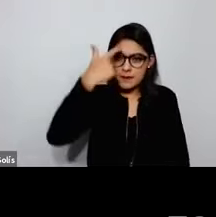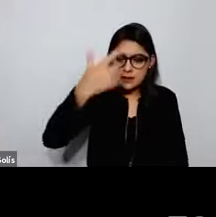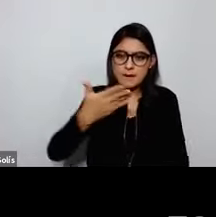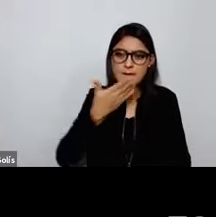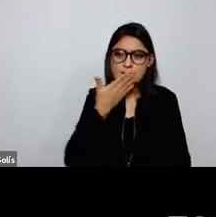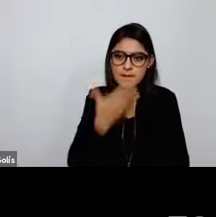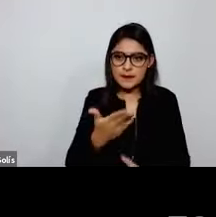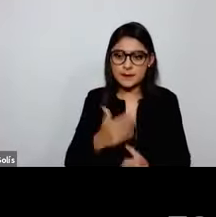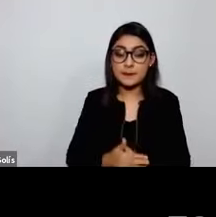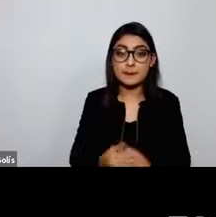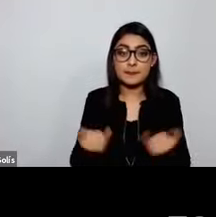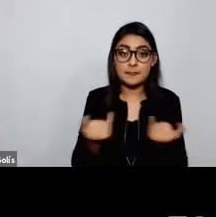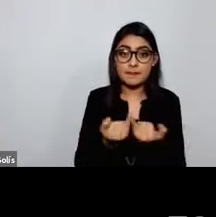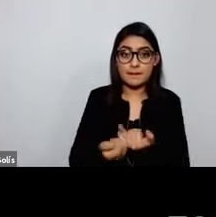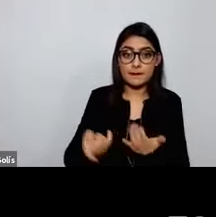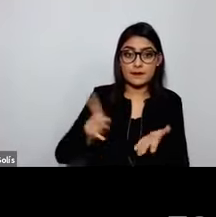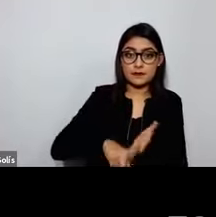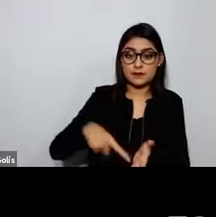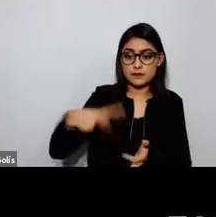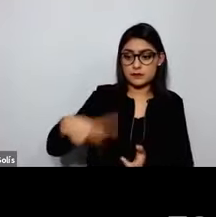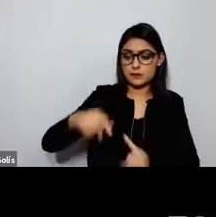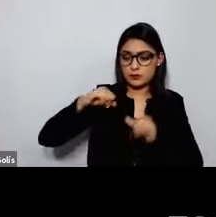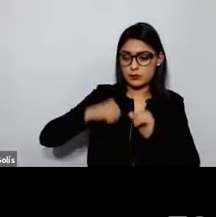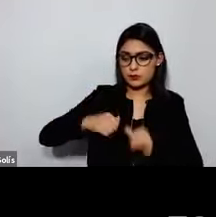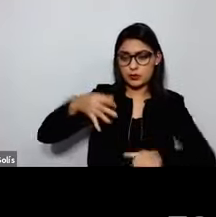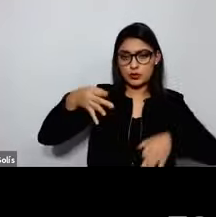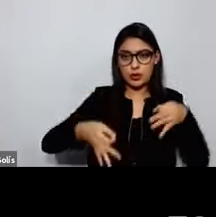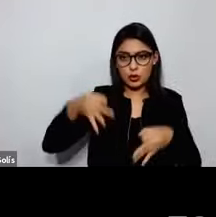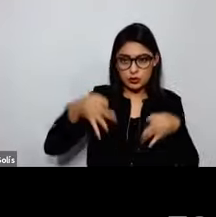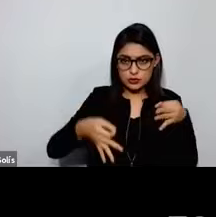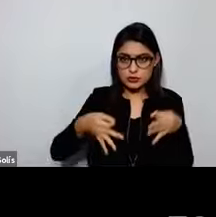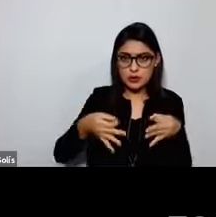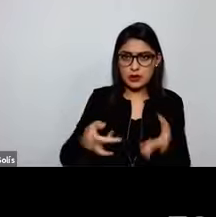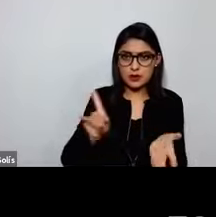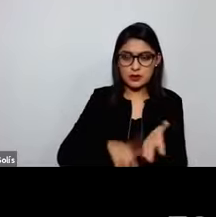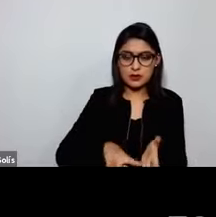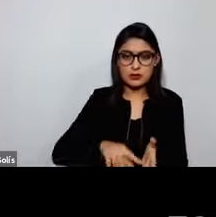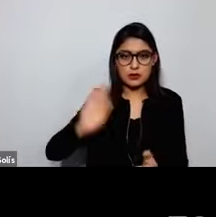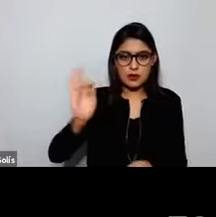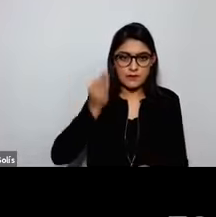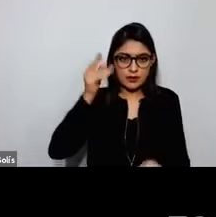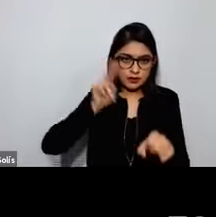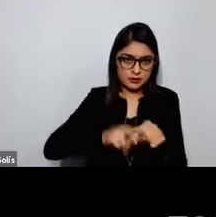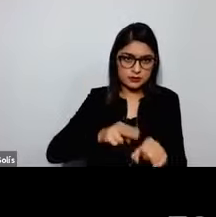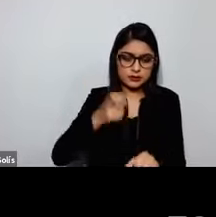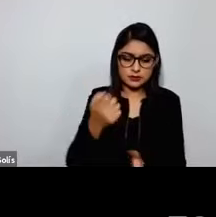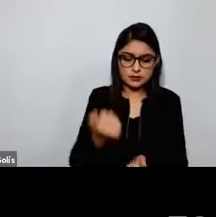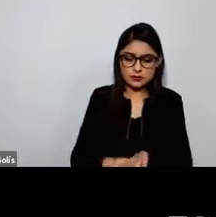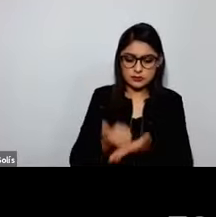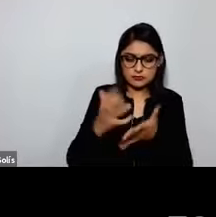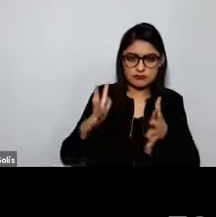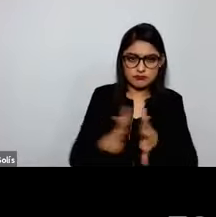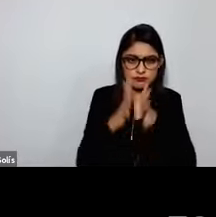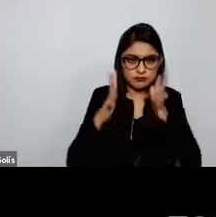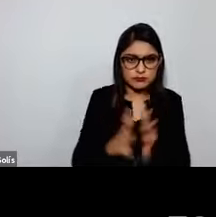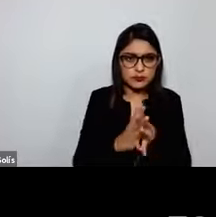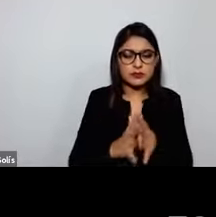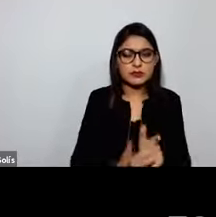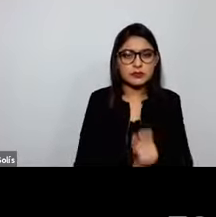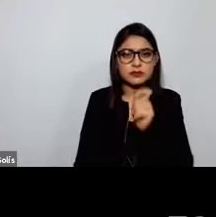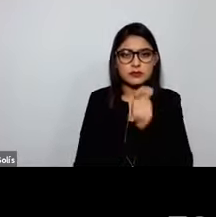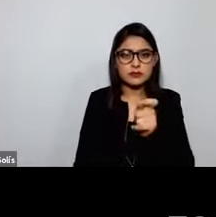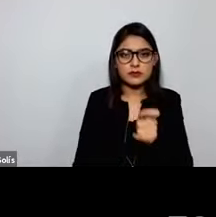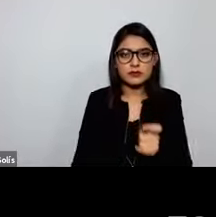como es el Poder Judicial de la Federación, participa en la discusión racional, participa en